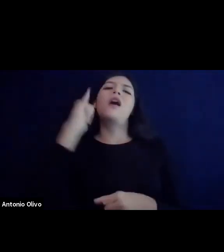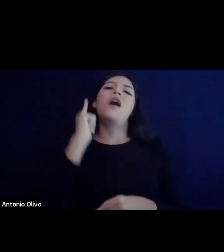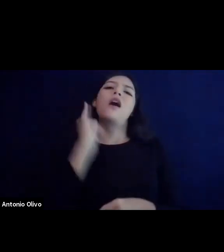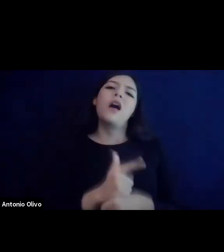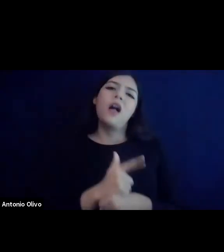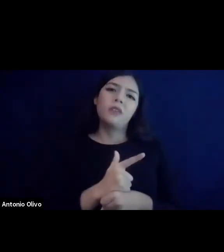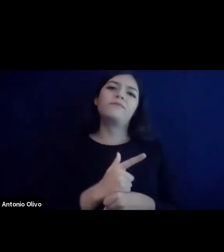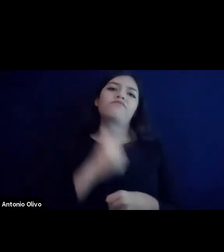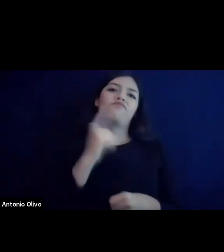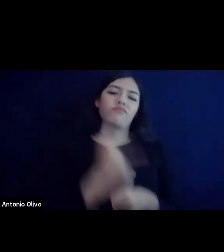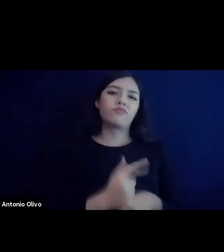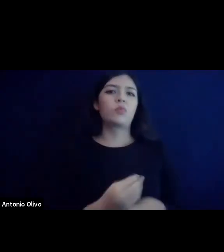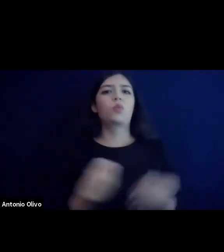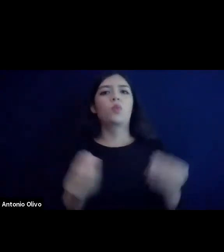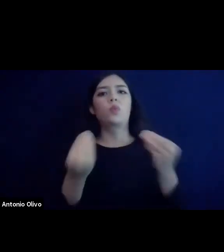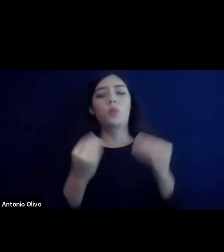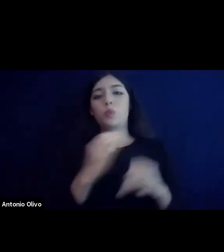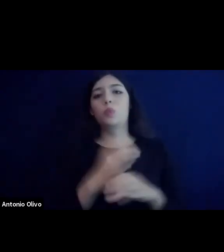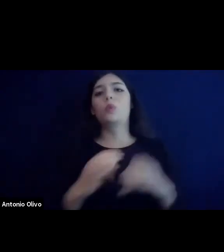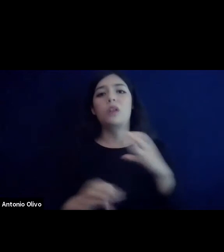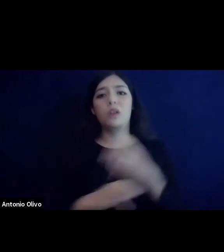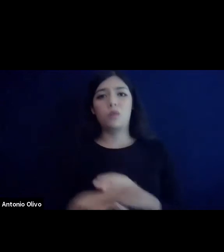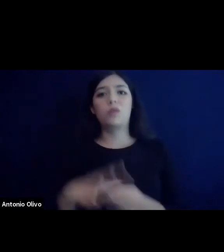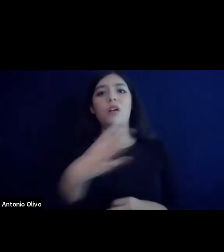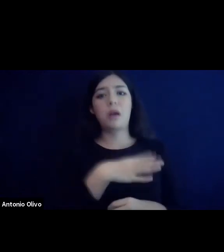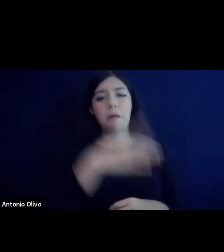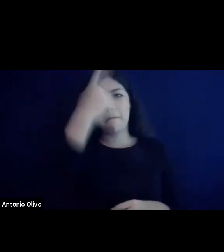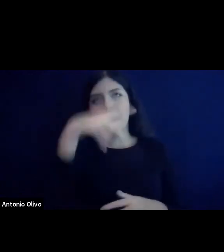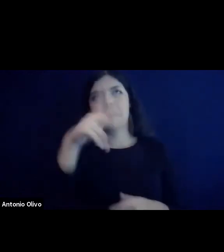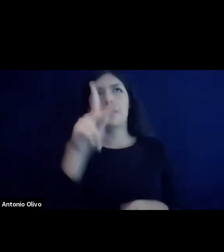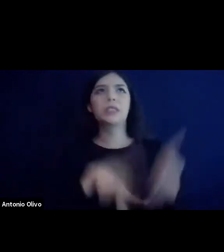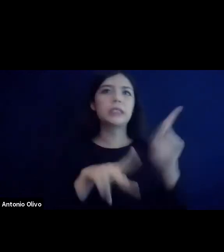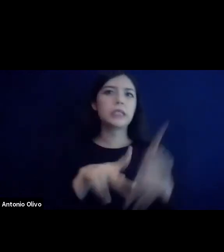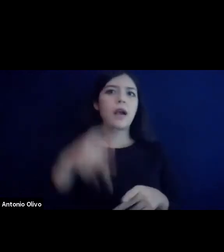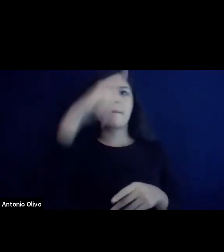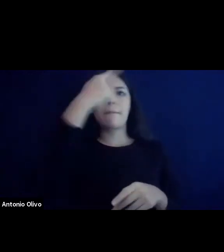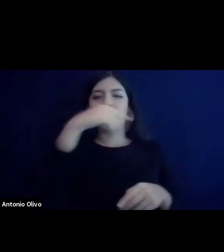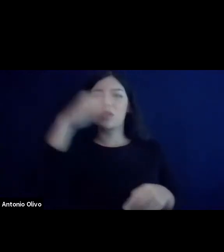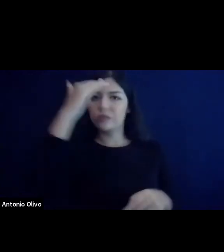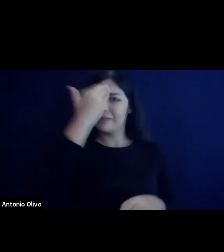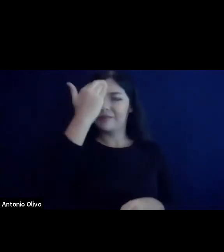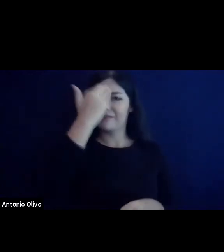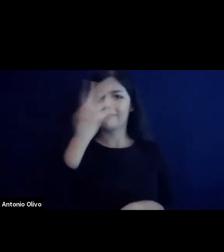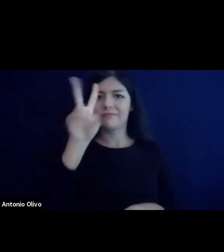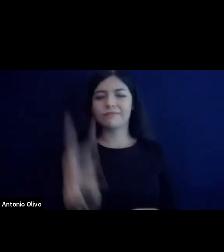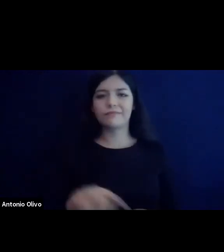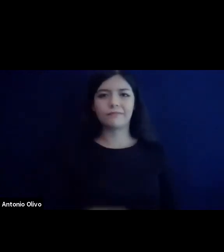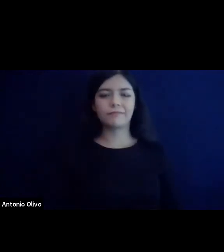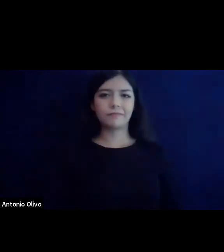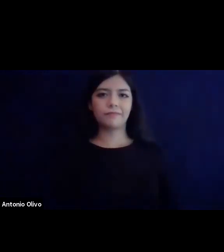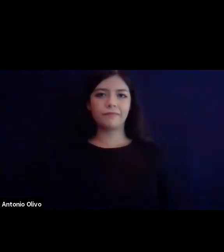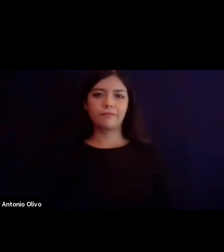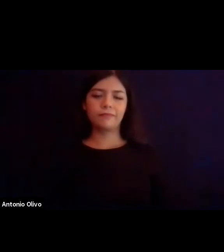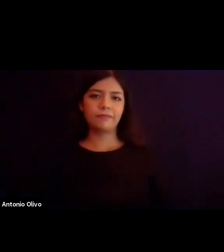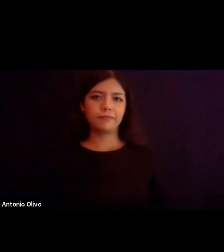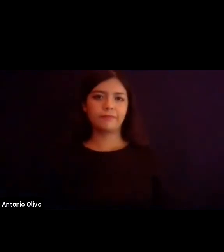temas podemos abarcar. Y bueno, pues en mi caso creo que aquí mucha